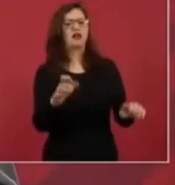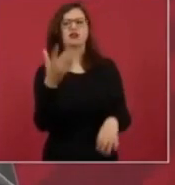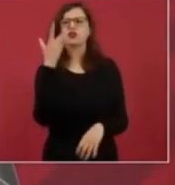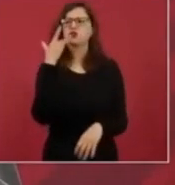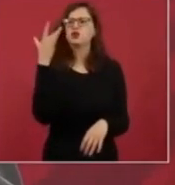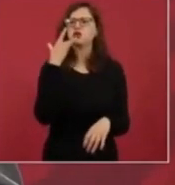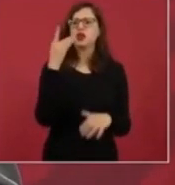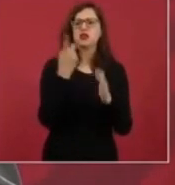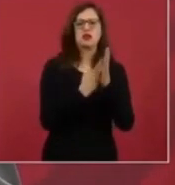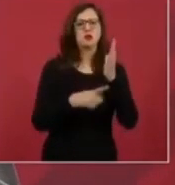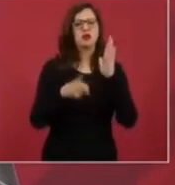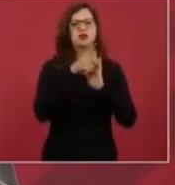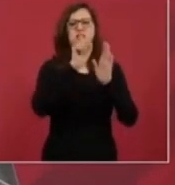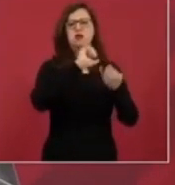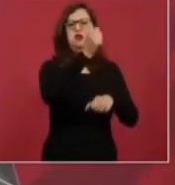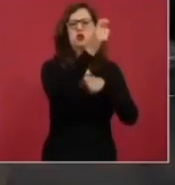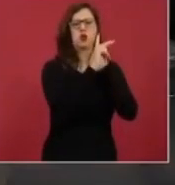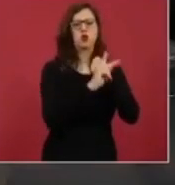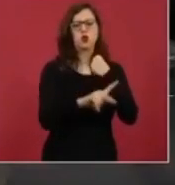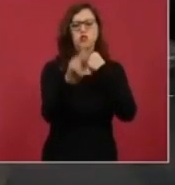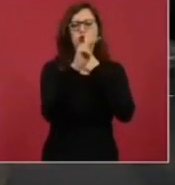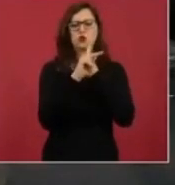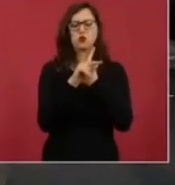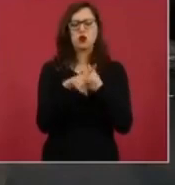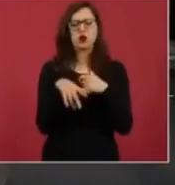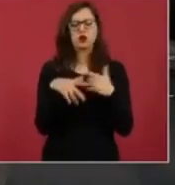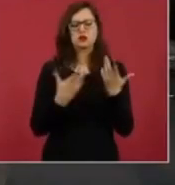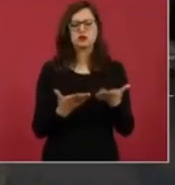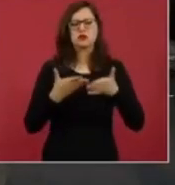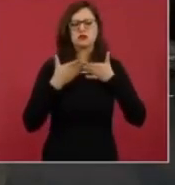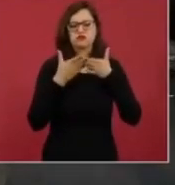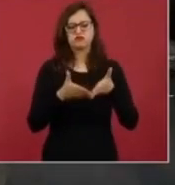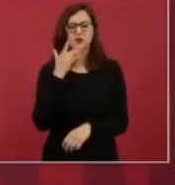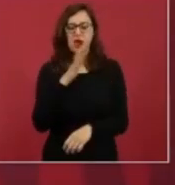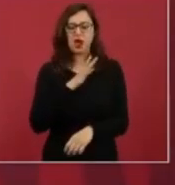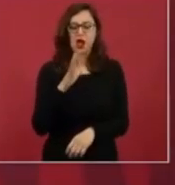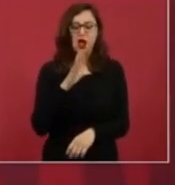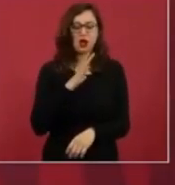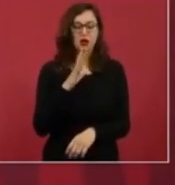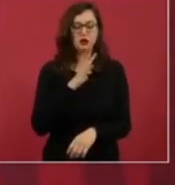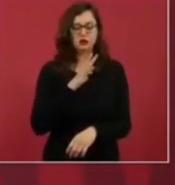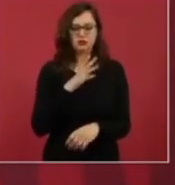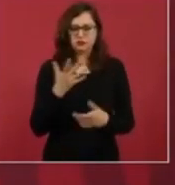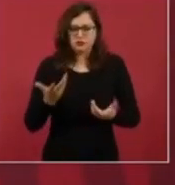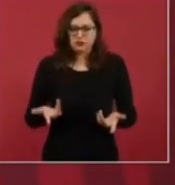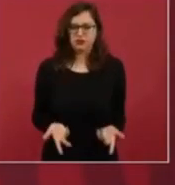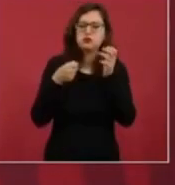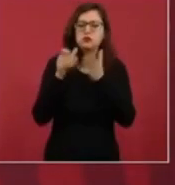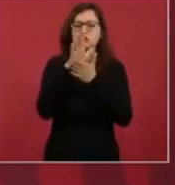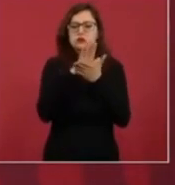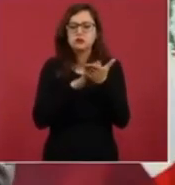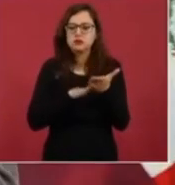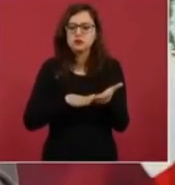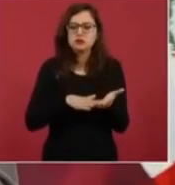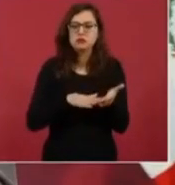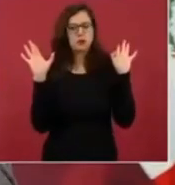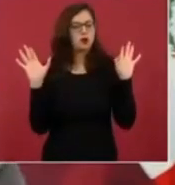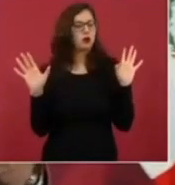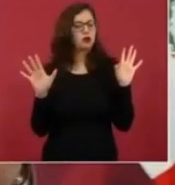departamentos en el extranjero hasta yates periodistas que